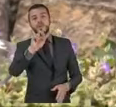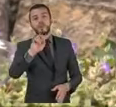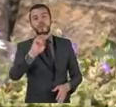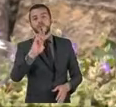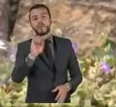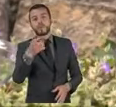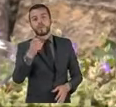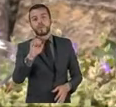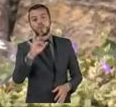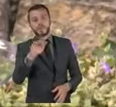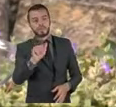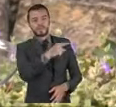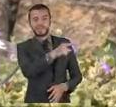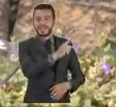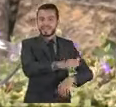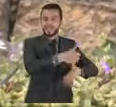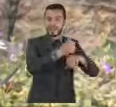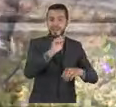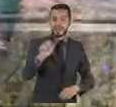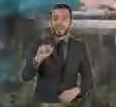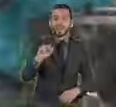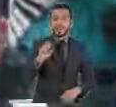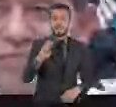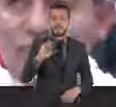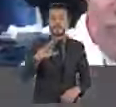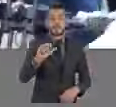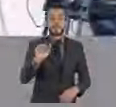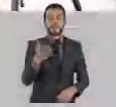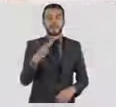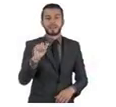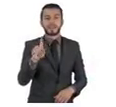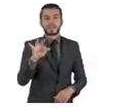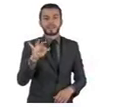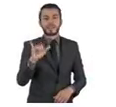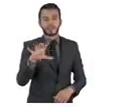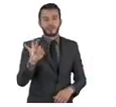María Carolina Castillo, directora de Política Pública y Gobierno.